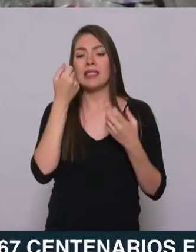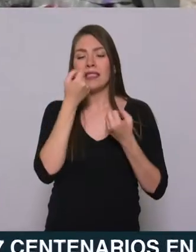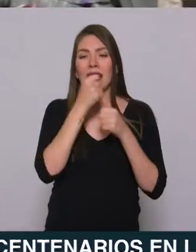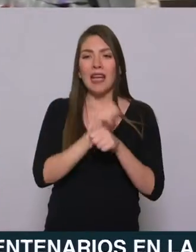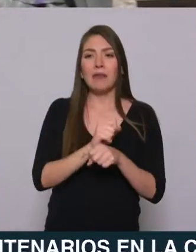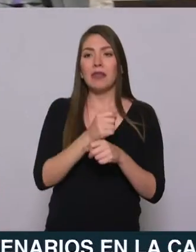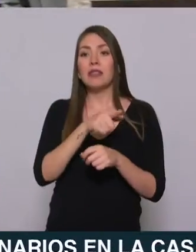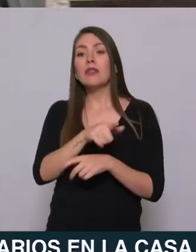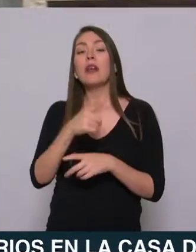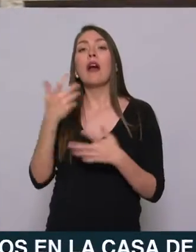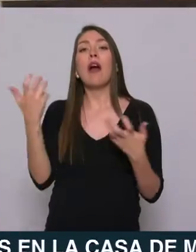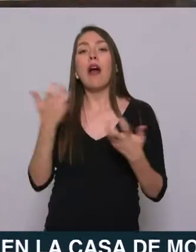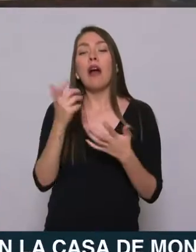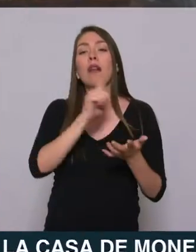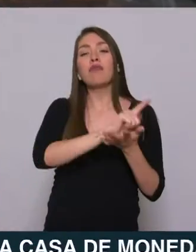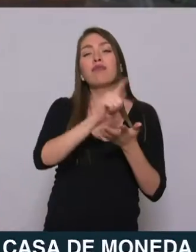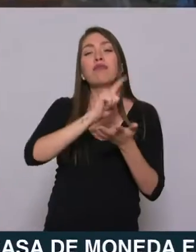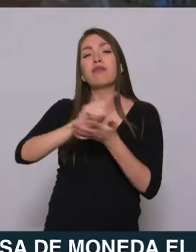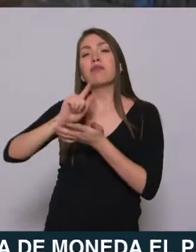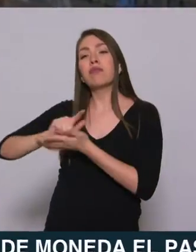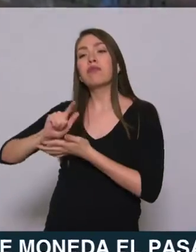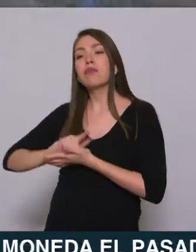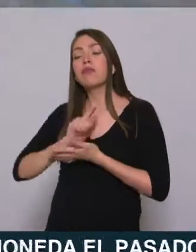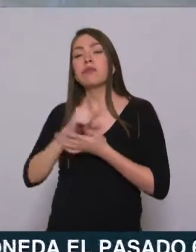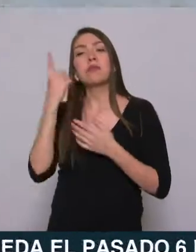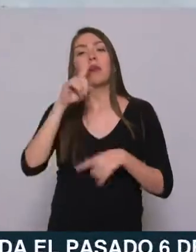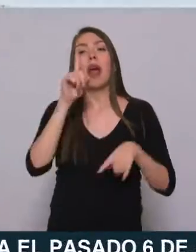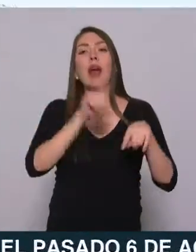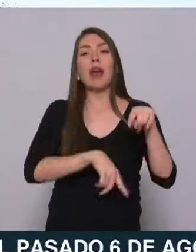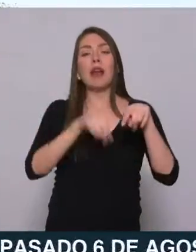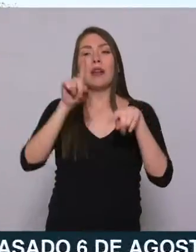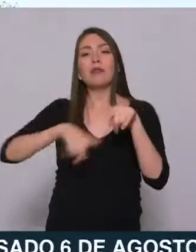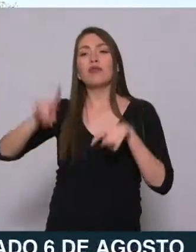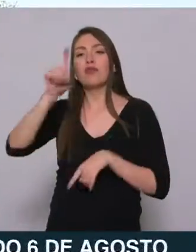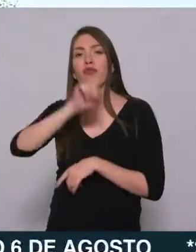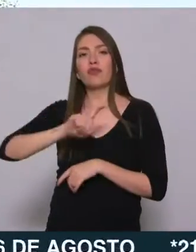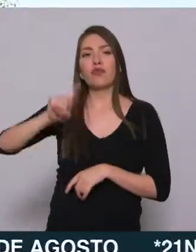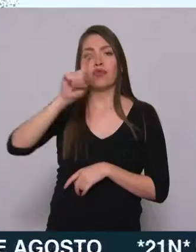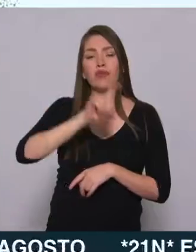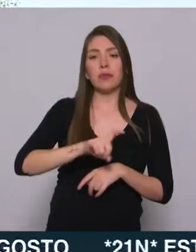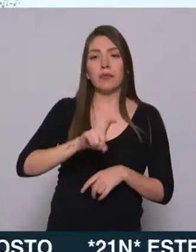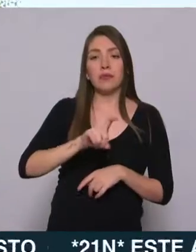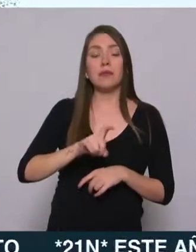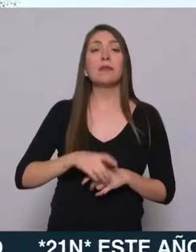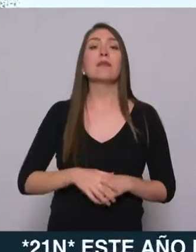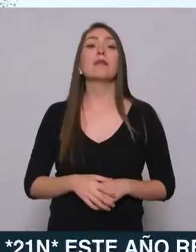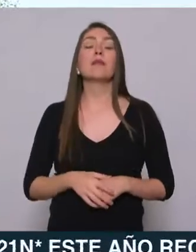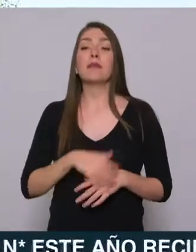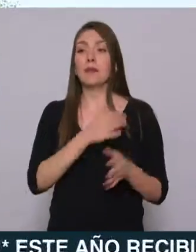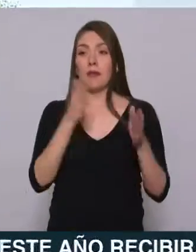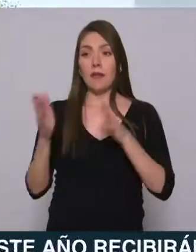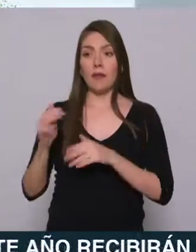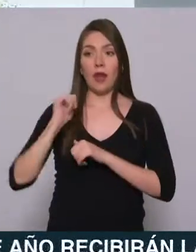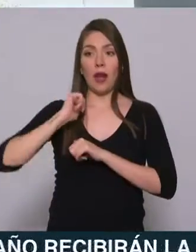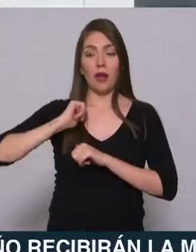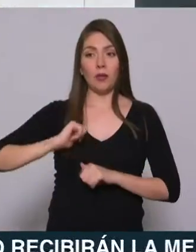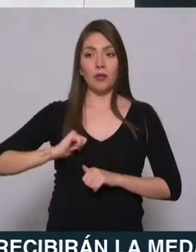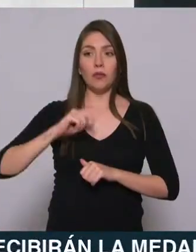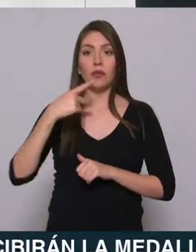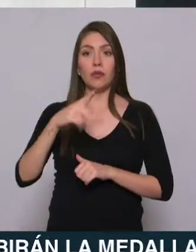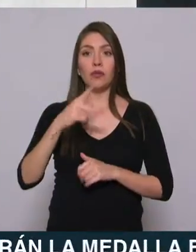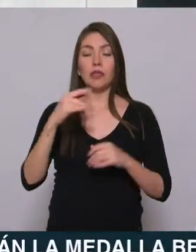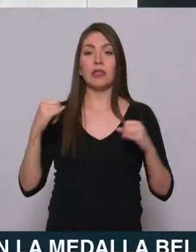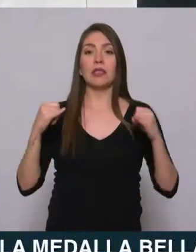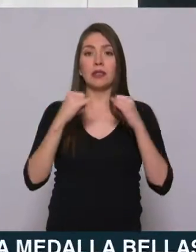Sustentabilidad realizaron labores de limpieza para tratar de quitar la pintura de aerosol. Por su parte, autoridades del Instituto Nacional de